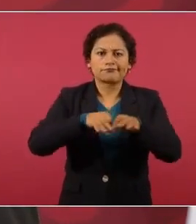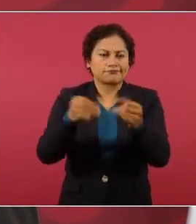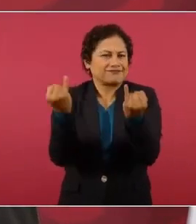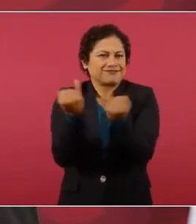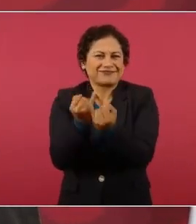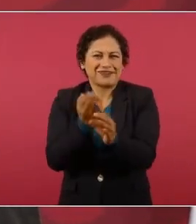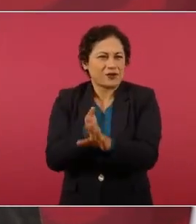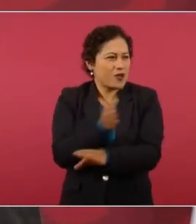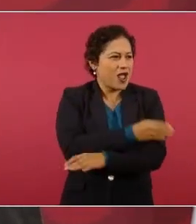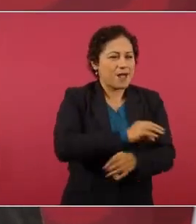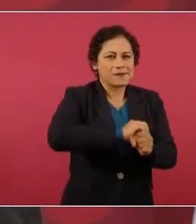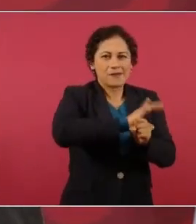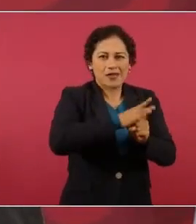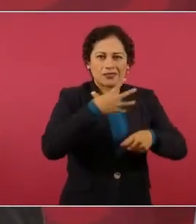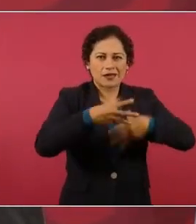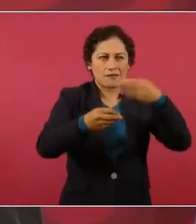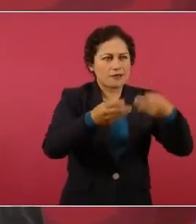pandemia.